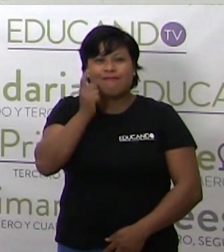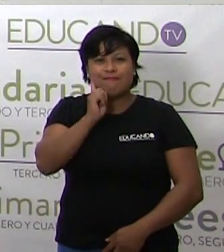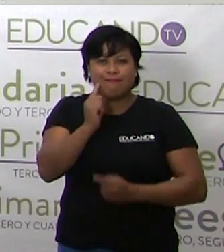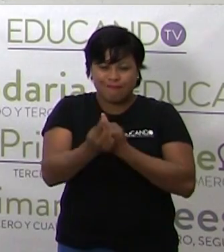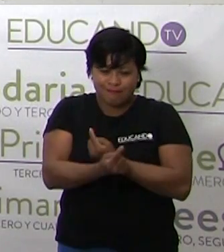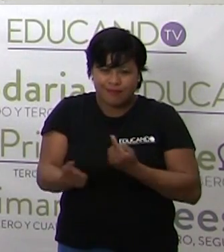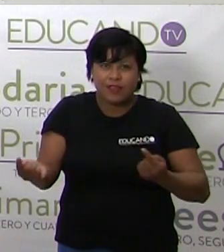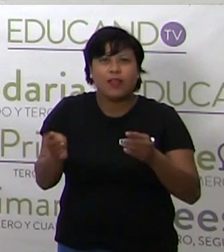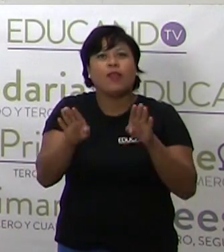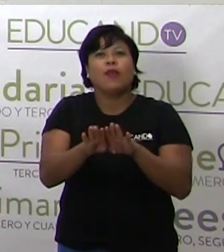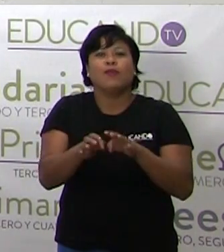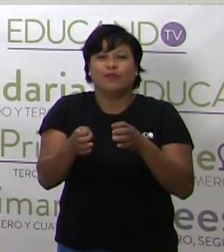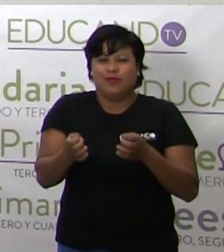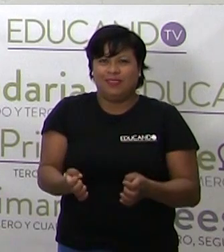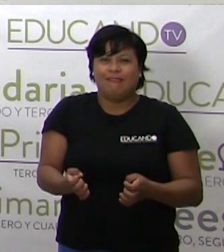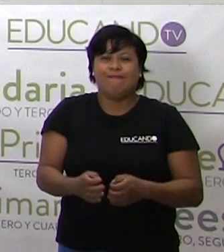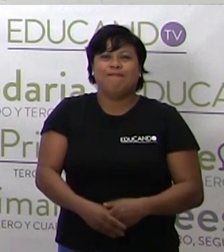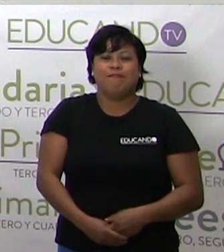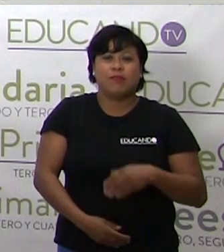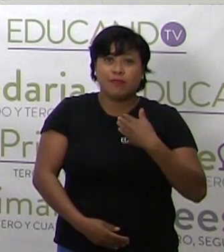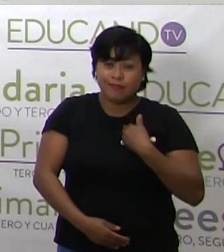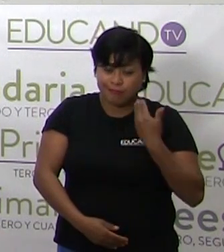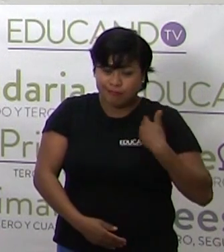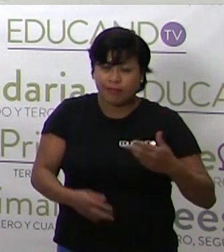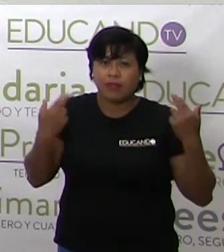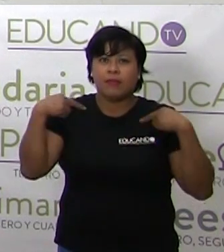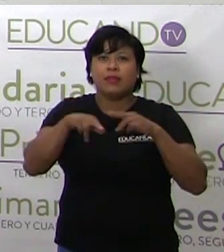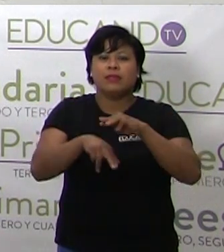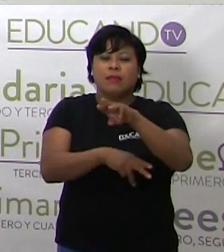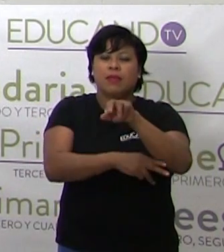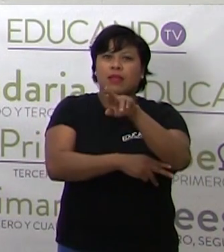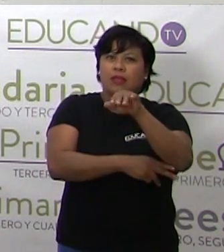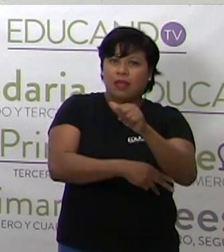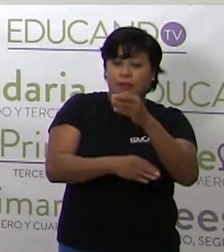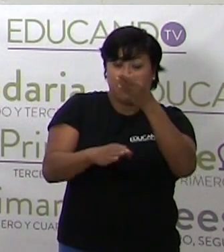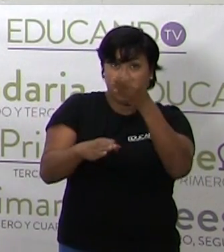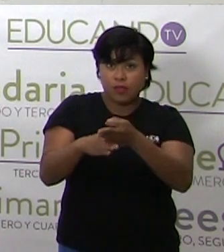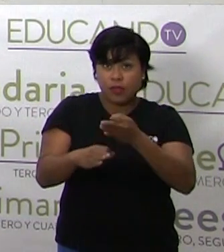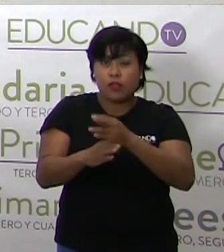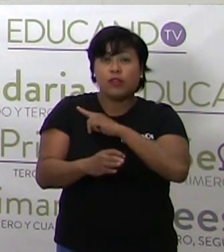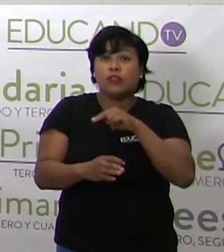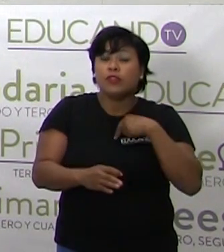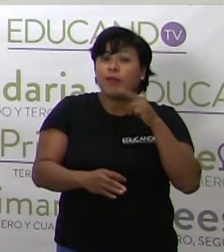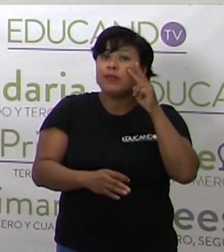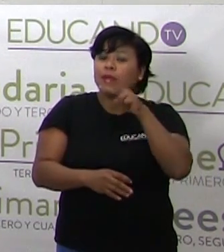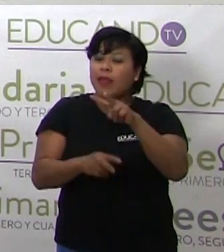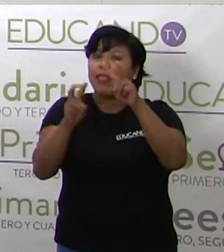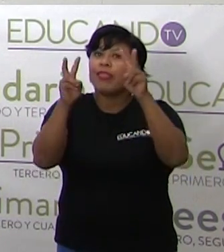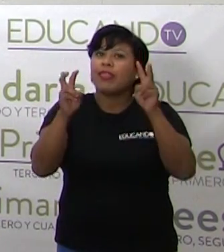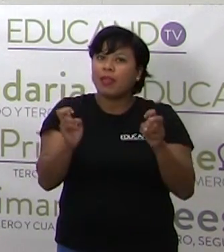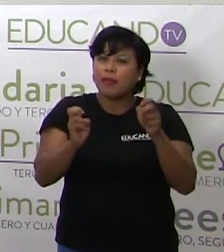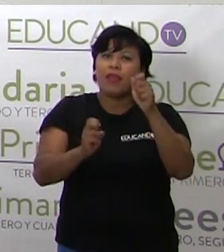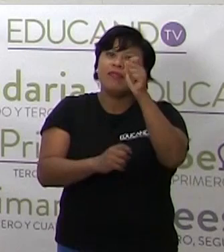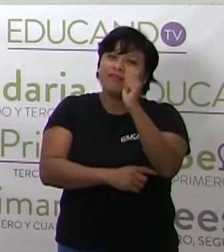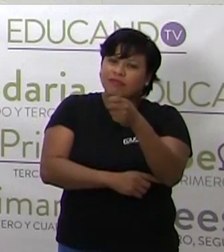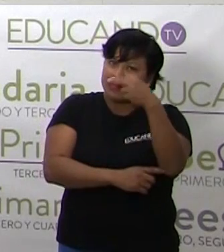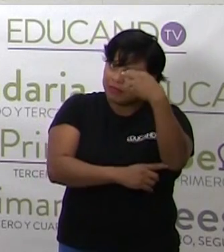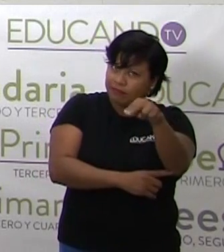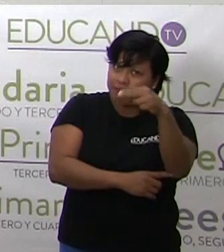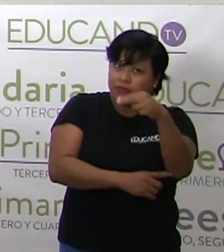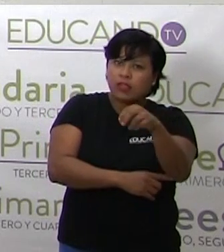niños y niñas, ¿cómo se encuentran? Yo soy la maestra María y el día de hoy vamos a tratar un tema que se